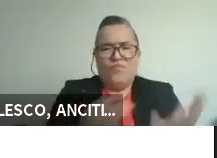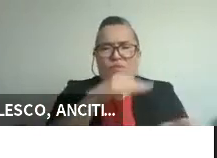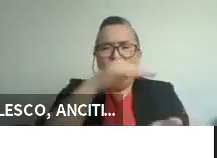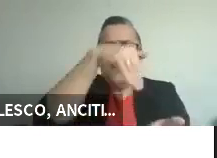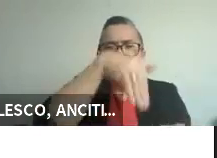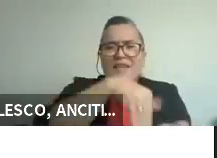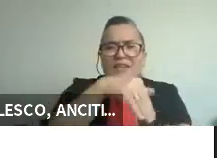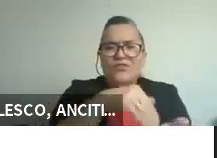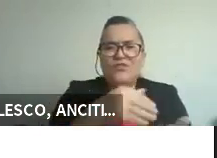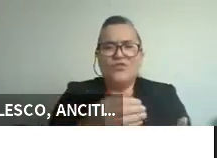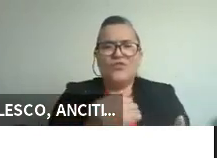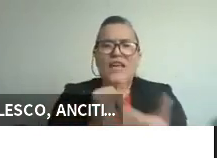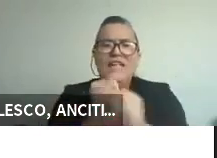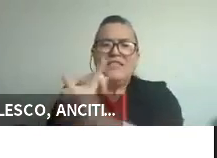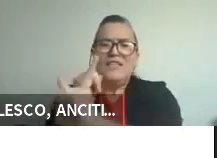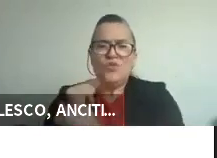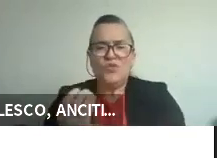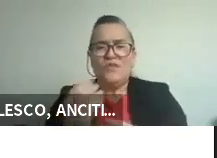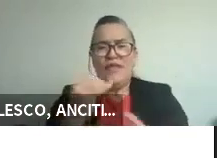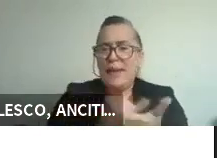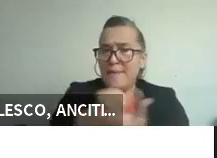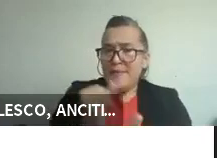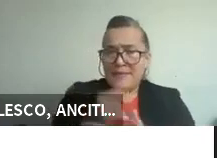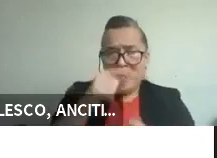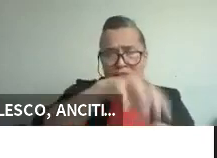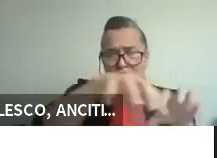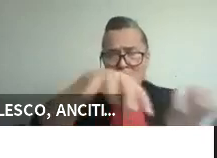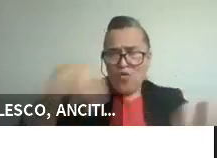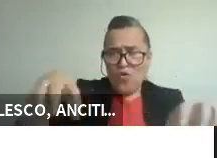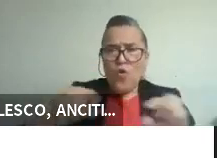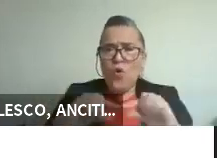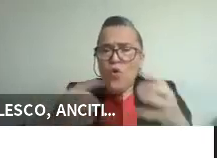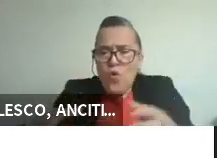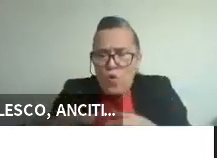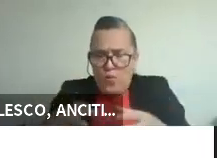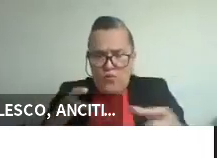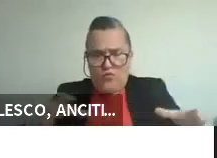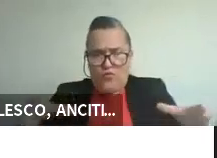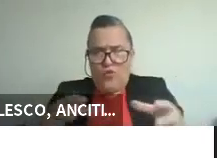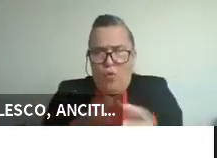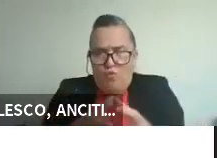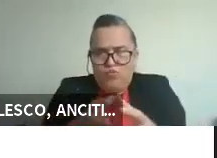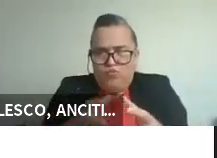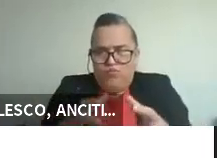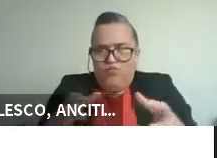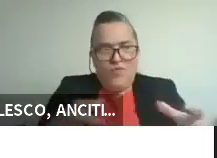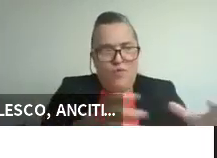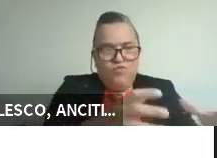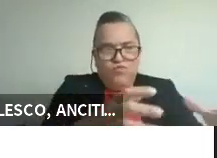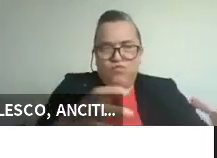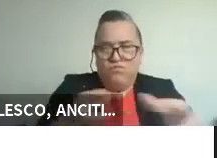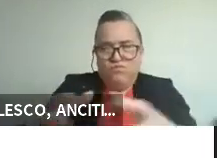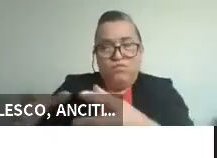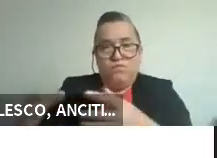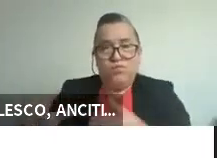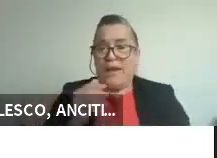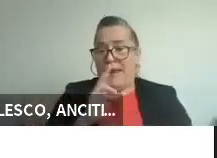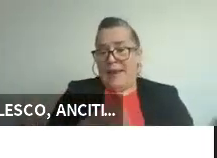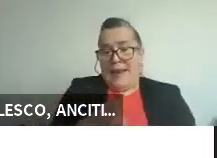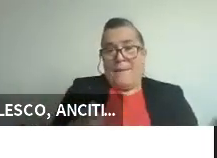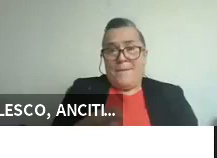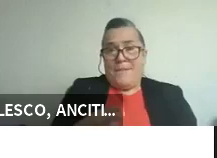investigación grupos de investigación que fueron nutriéndose con esos cuadros académicos que la misma universidad iba formando